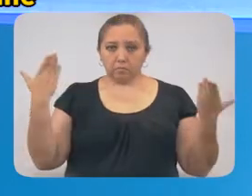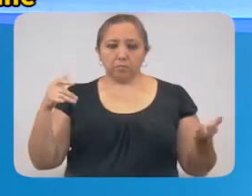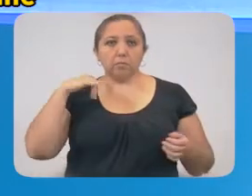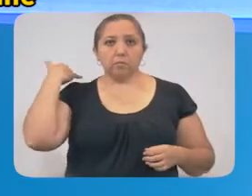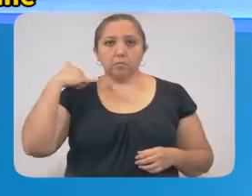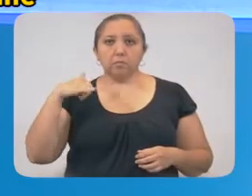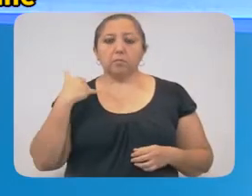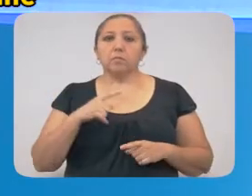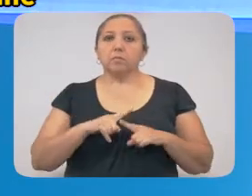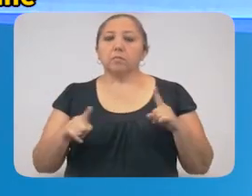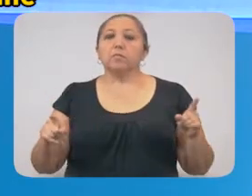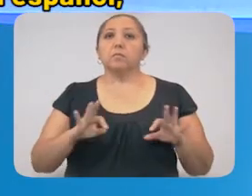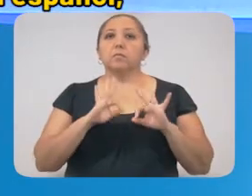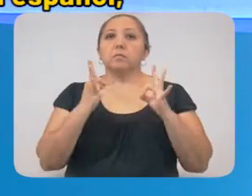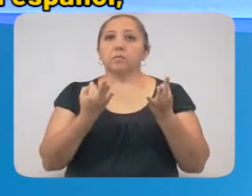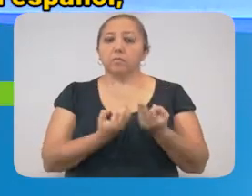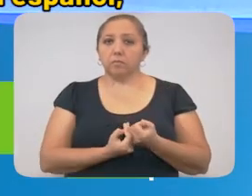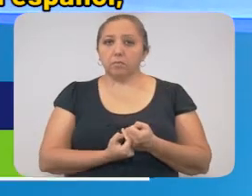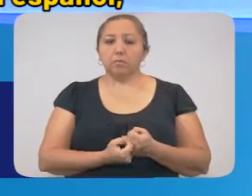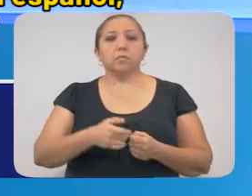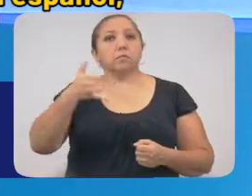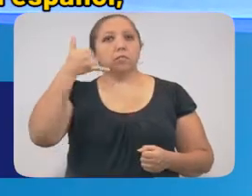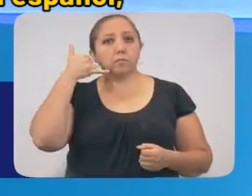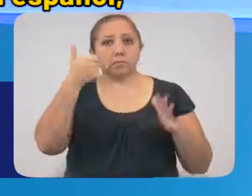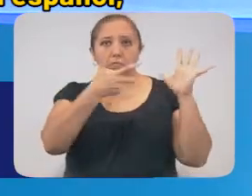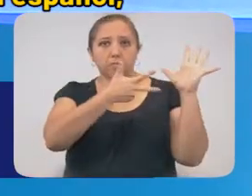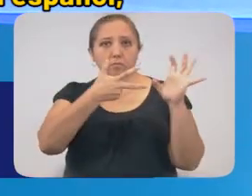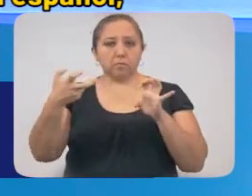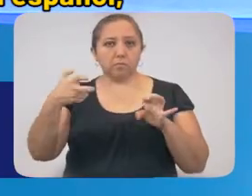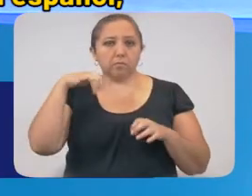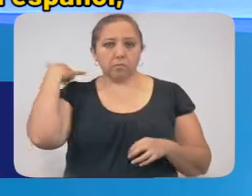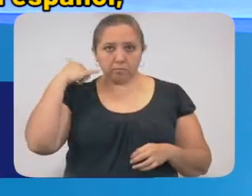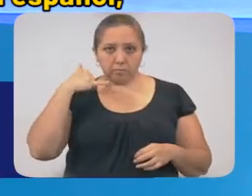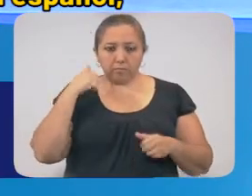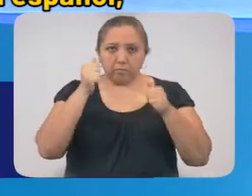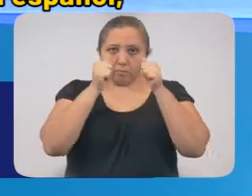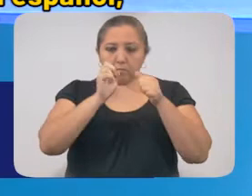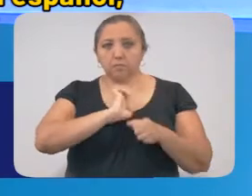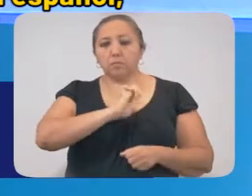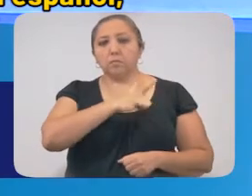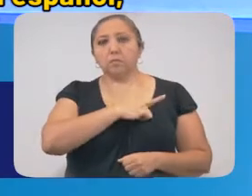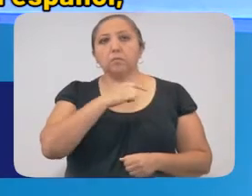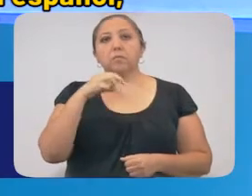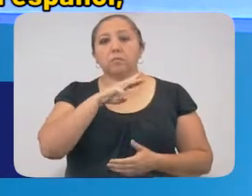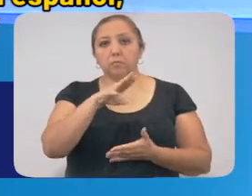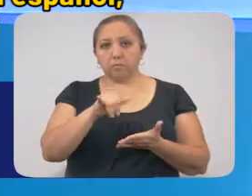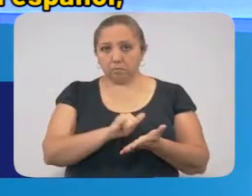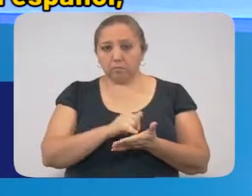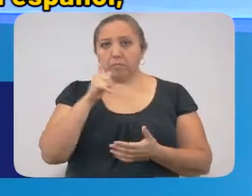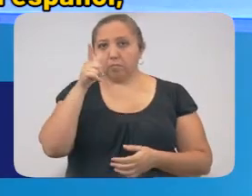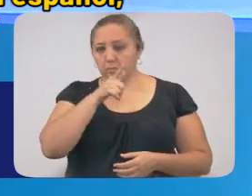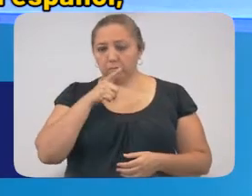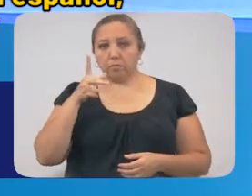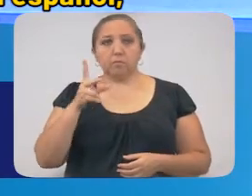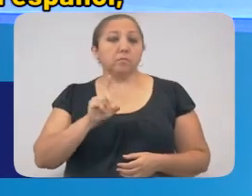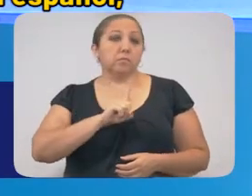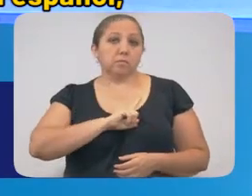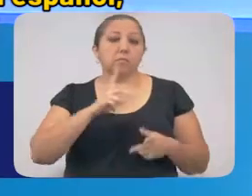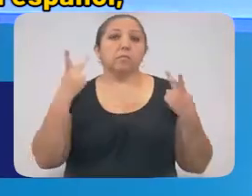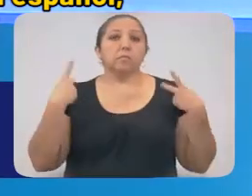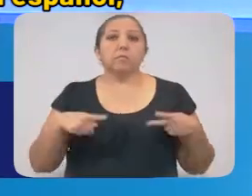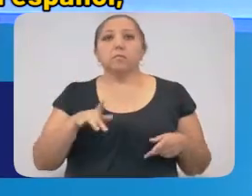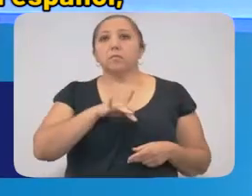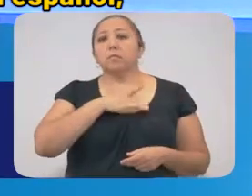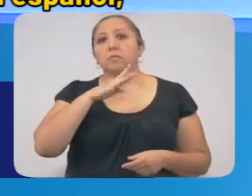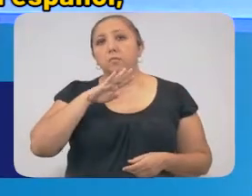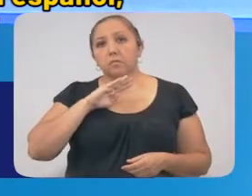los yucatecos diversos canales. En la línea telefónica 800 Yucatán se atiende en español y en maya y es para uso exclusivo de personas